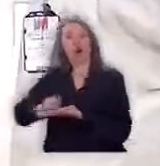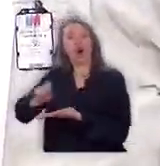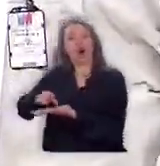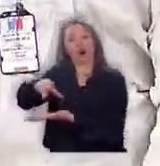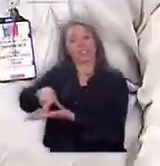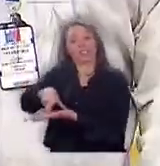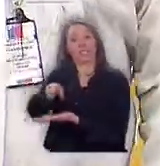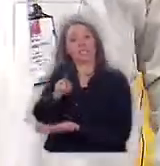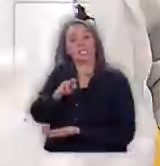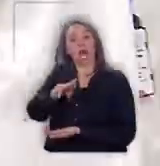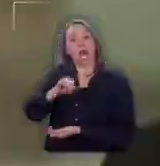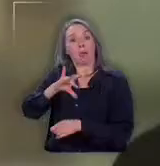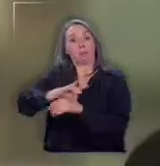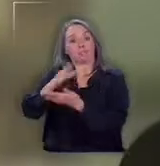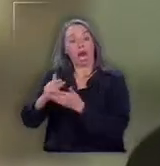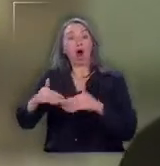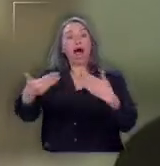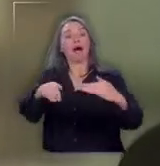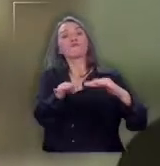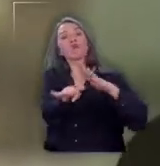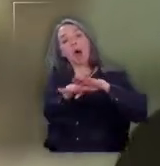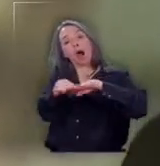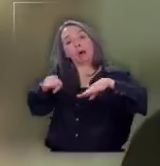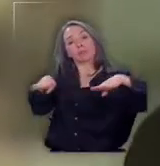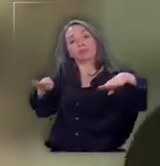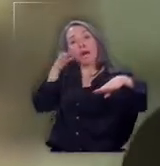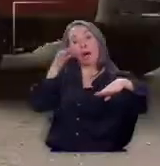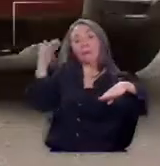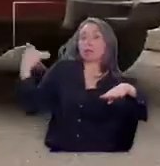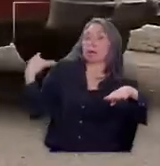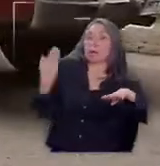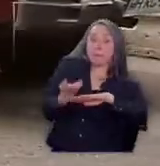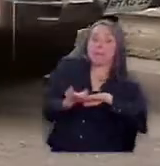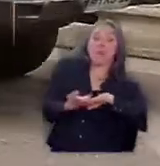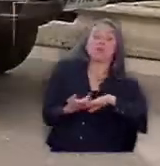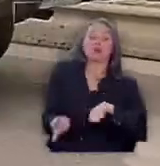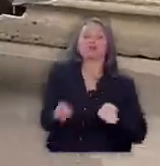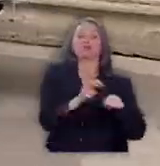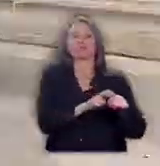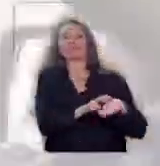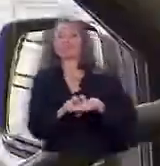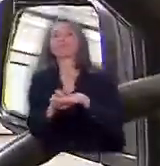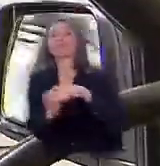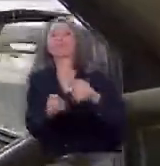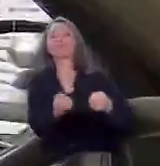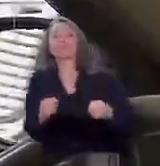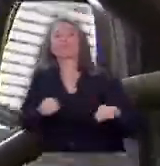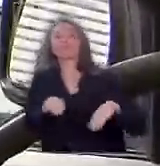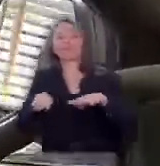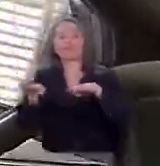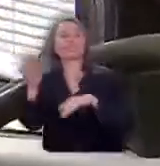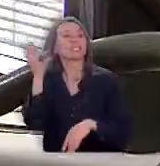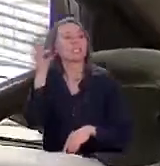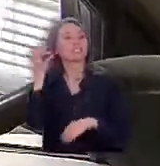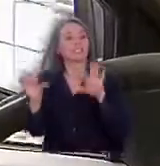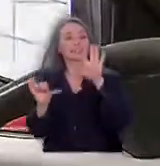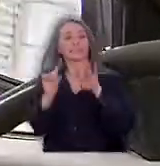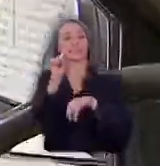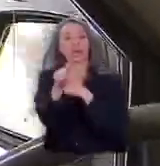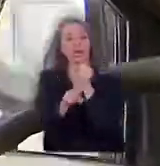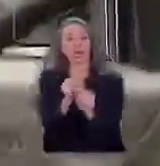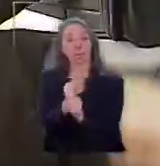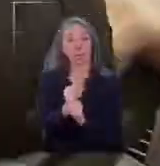esperan su turno Y a medida que van surgiendo requerimientos van saliendo ahí encontramos a Pamela de 61 años